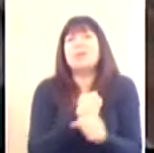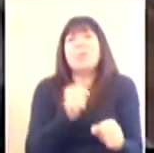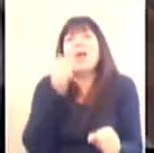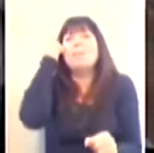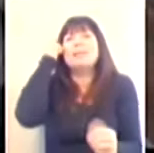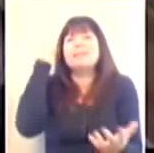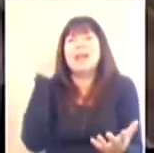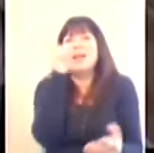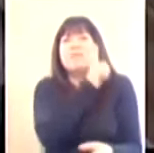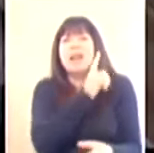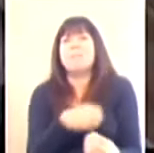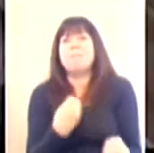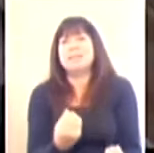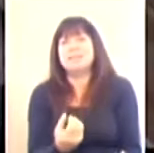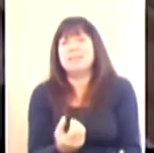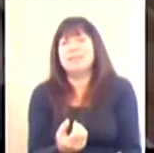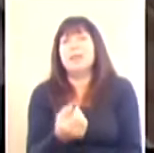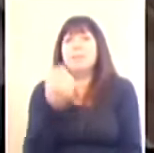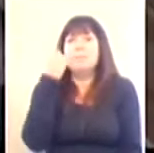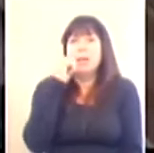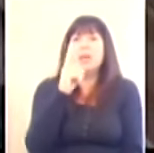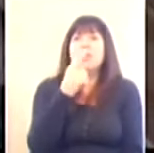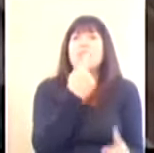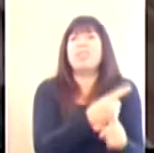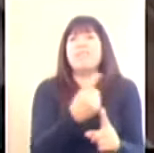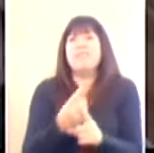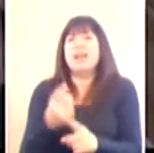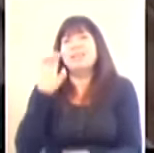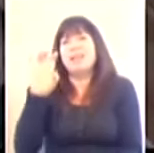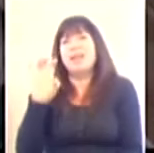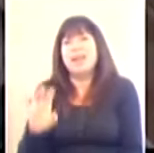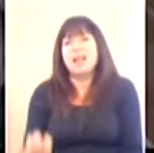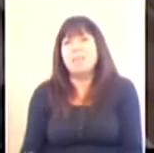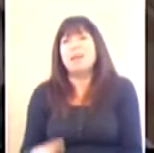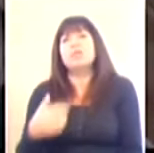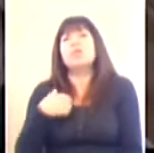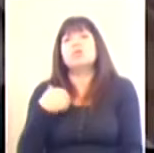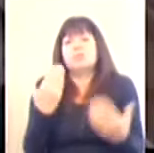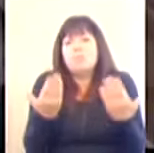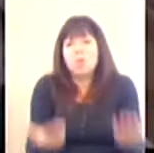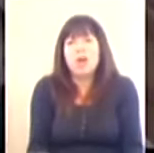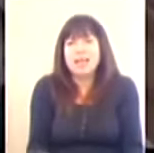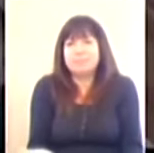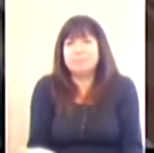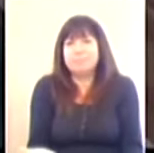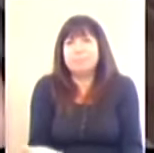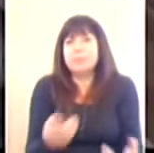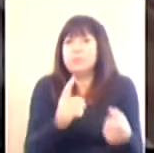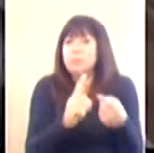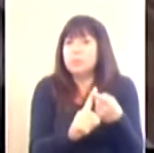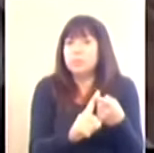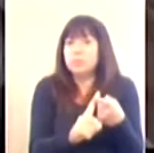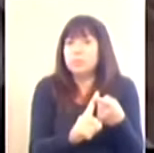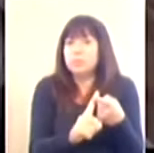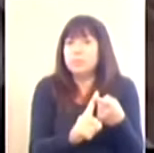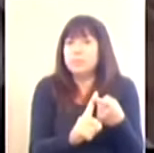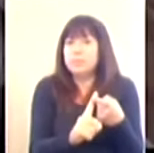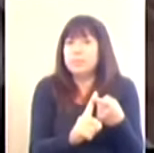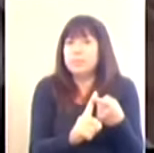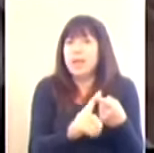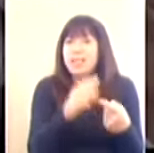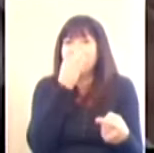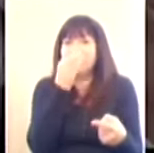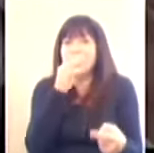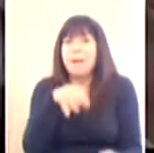al final pasa. Pero varios elementos sí tenemos que poner sobre la mesa. Uno es que, en la línea de lo que decía